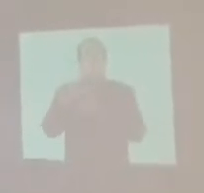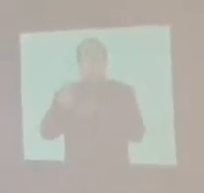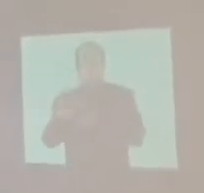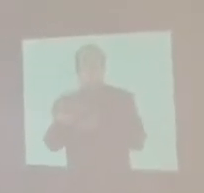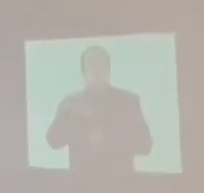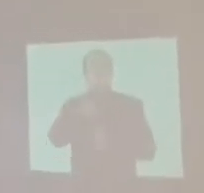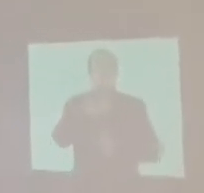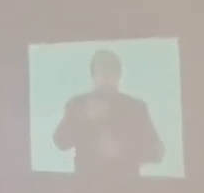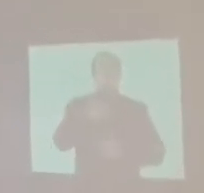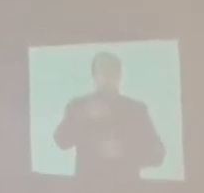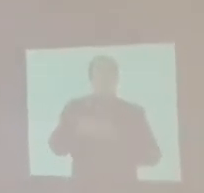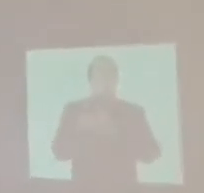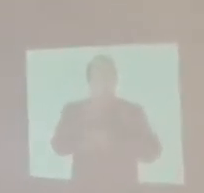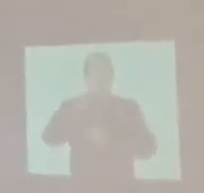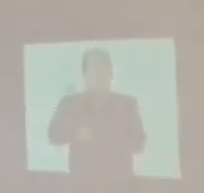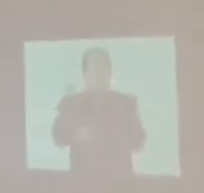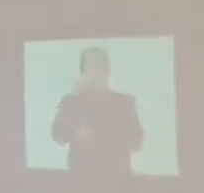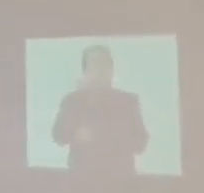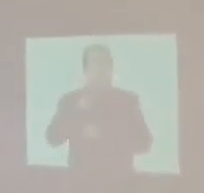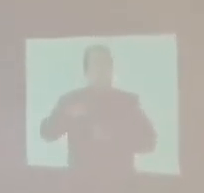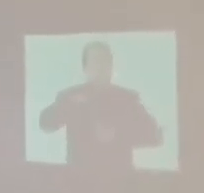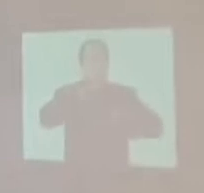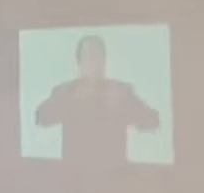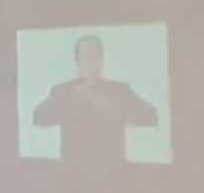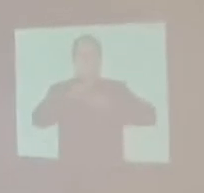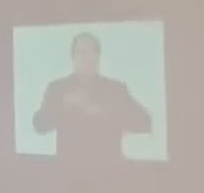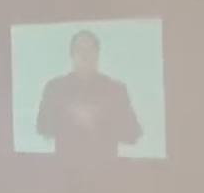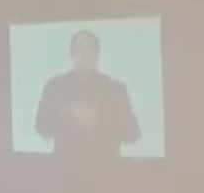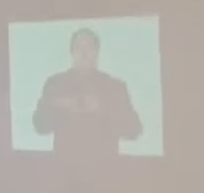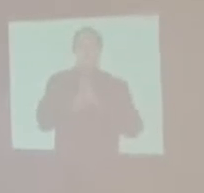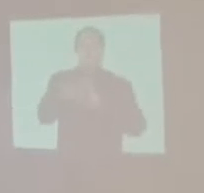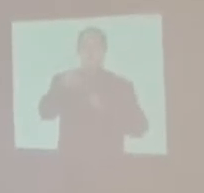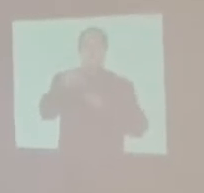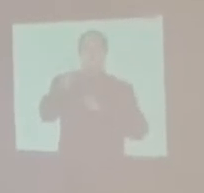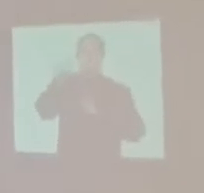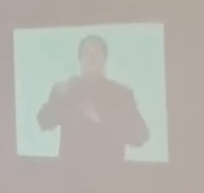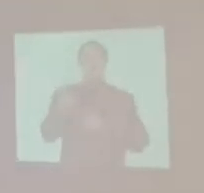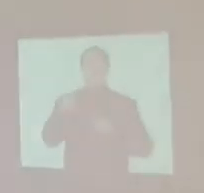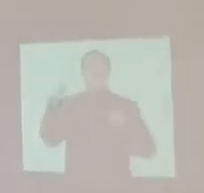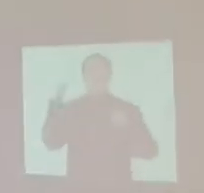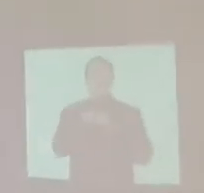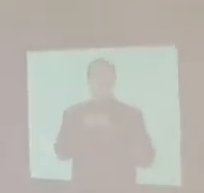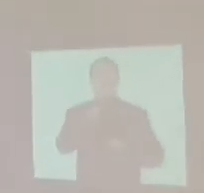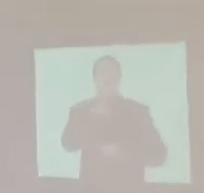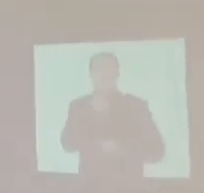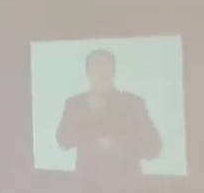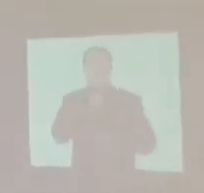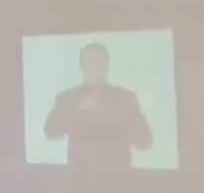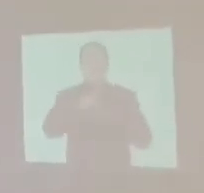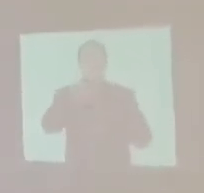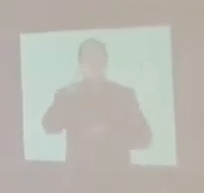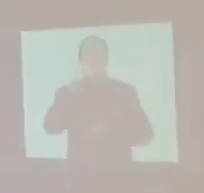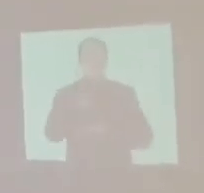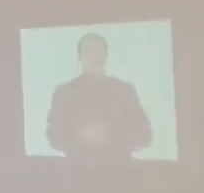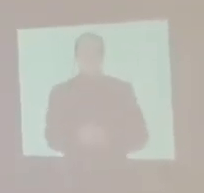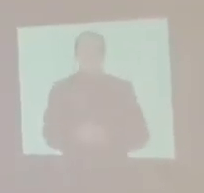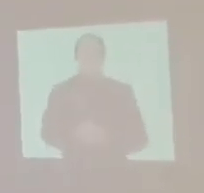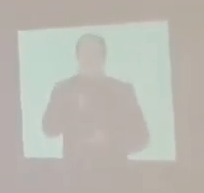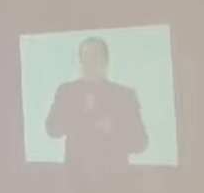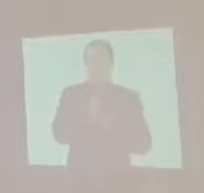nuevas tecnologías ecológicas, como los humedales, para saneamiento de agua. Destaco que decidimos